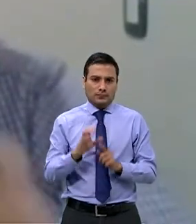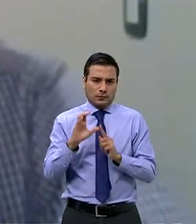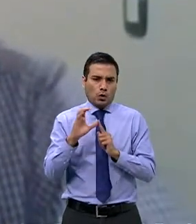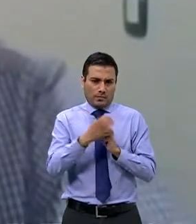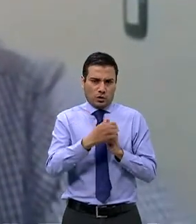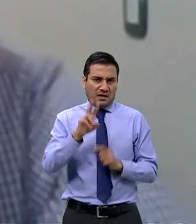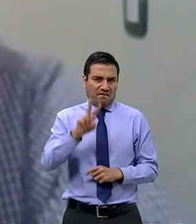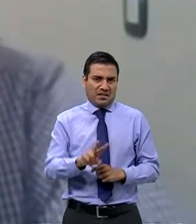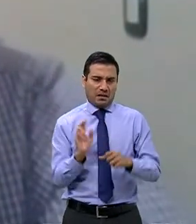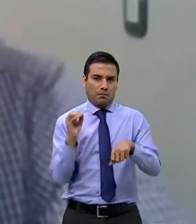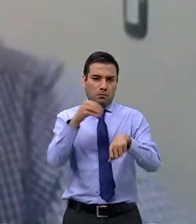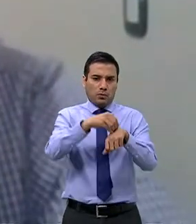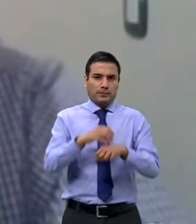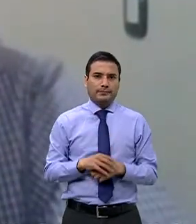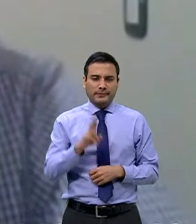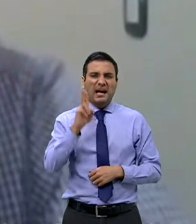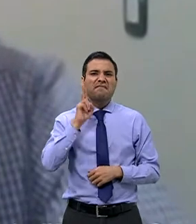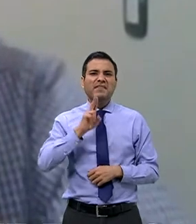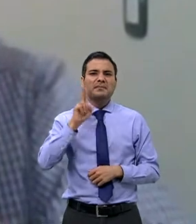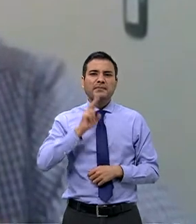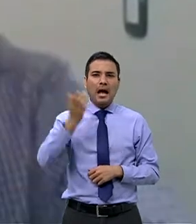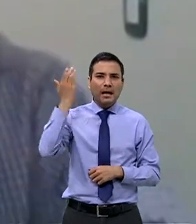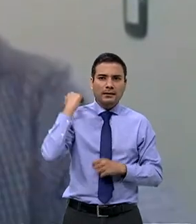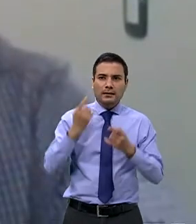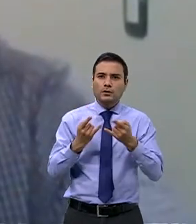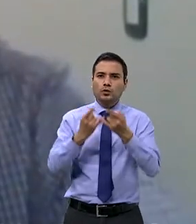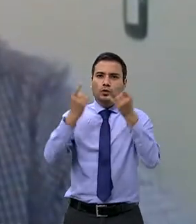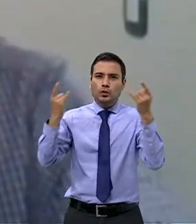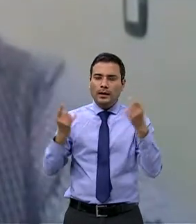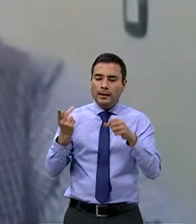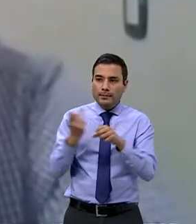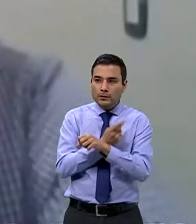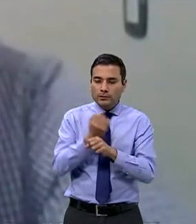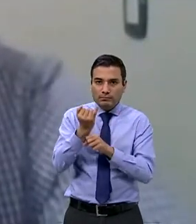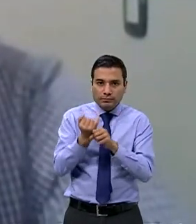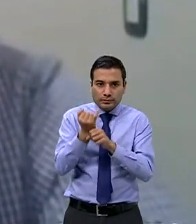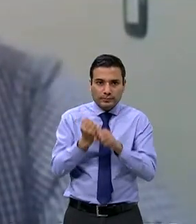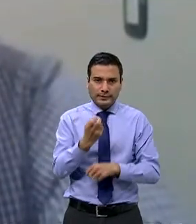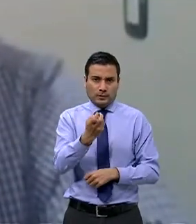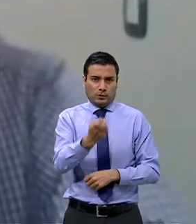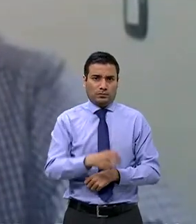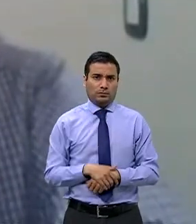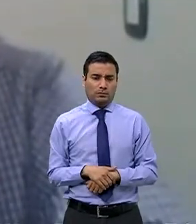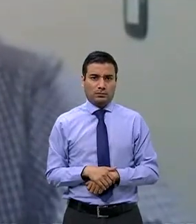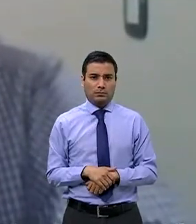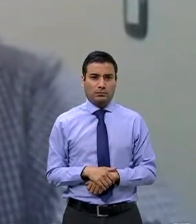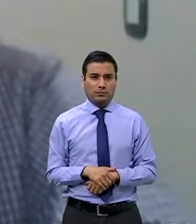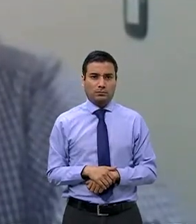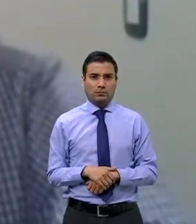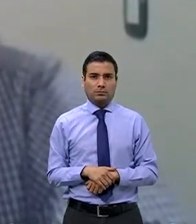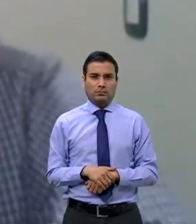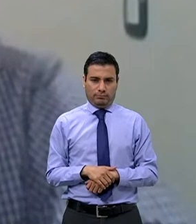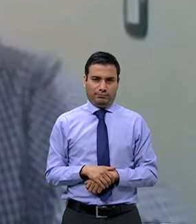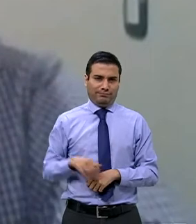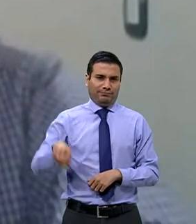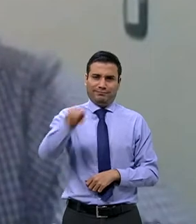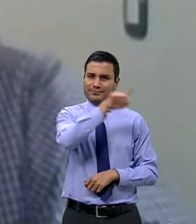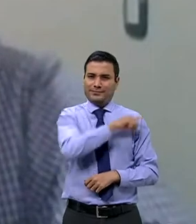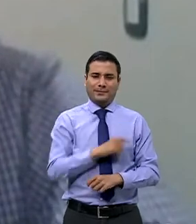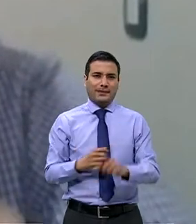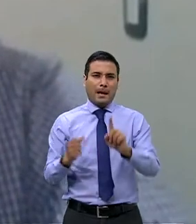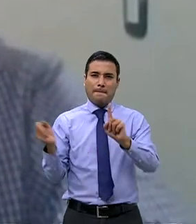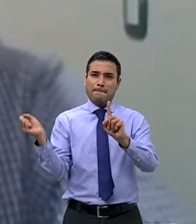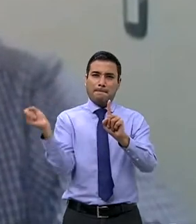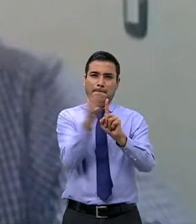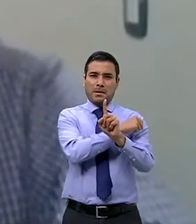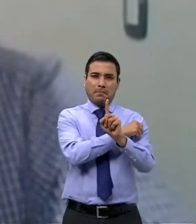para esclarecer esos crímenes del pasado nos entendemos todo este discurso que prime nocaut en los